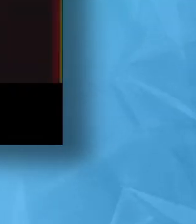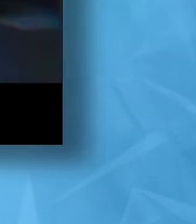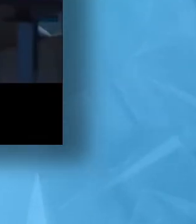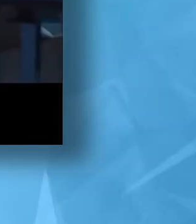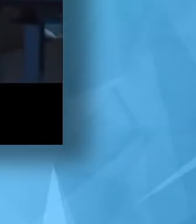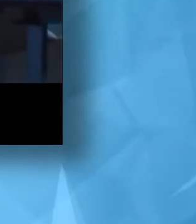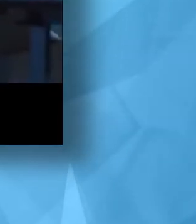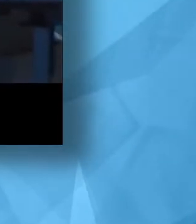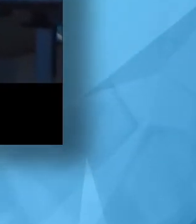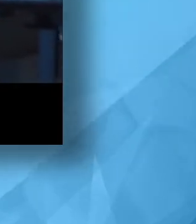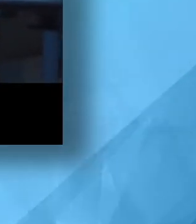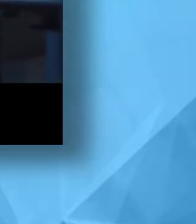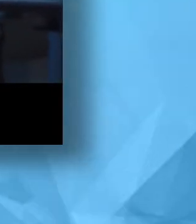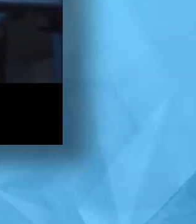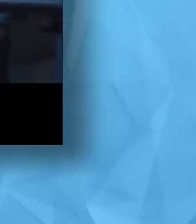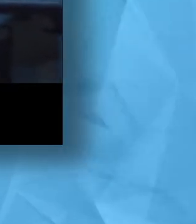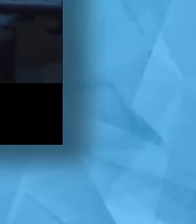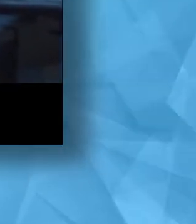And I got sick.